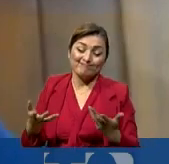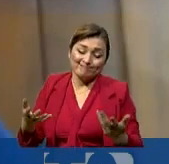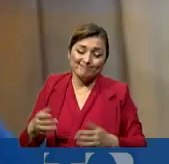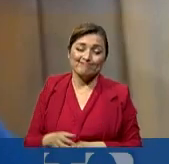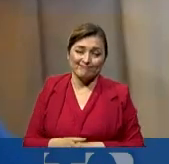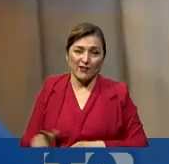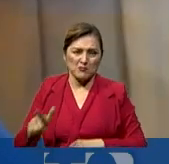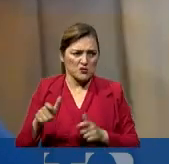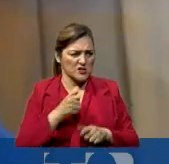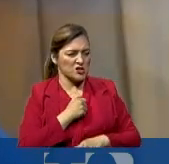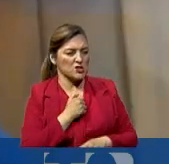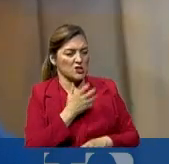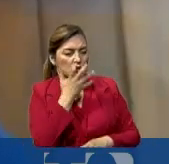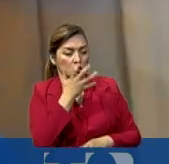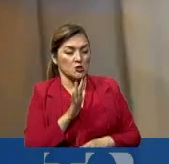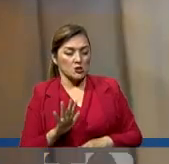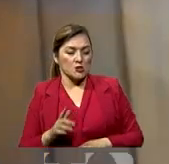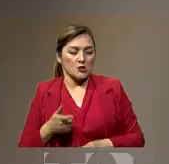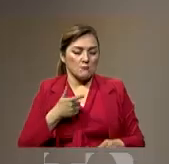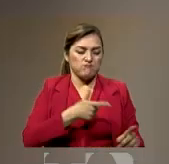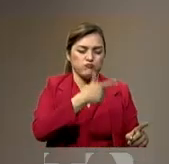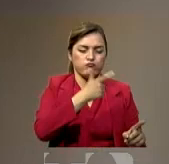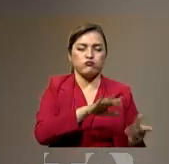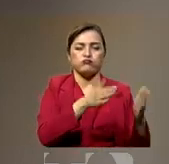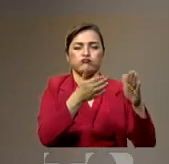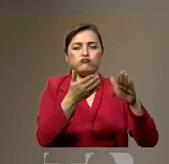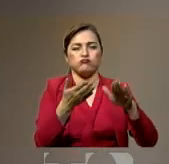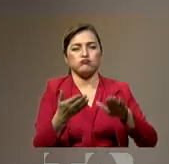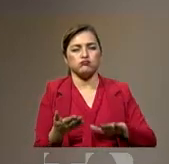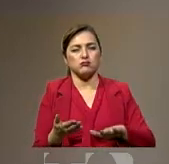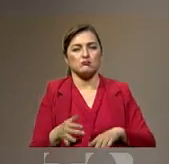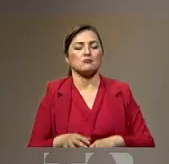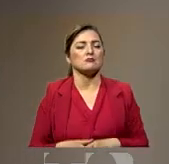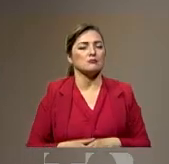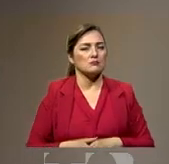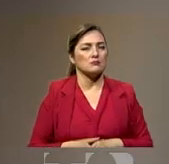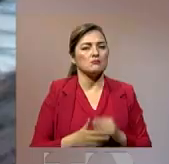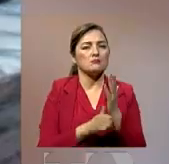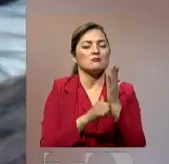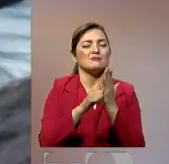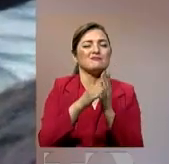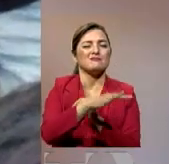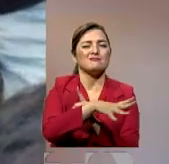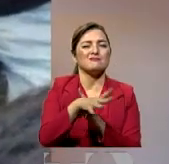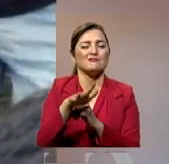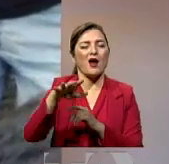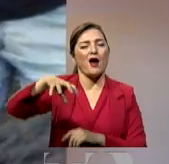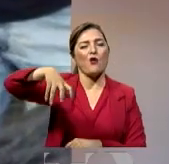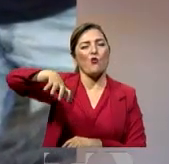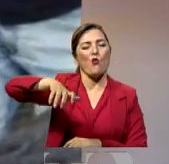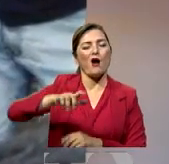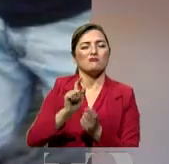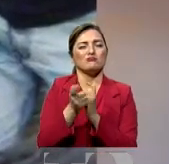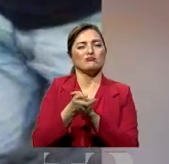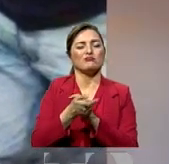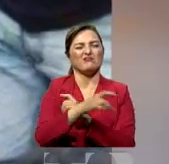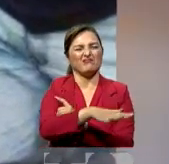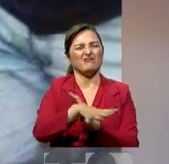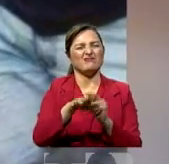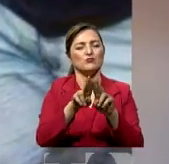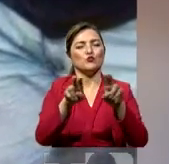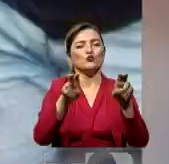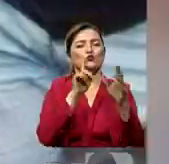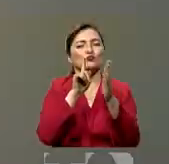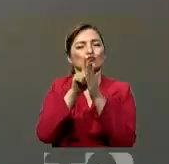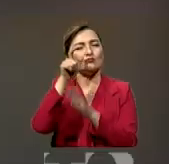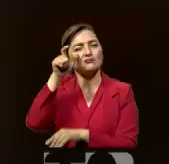de las personas de esta zona. Tras la muerte del animal, el Ministerio de Ambiente, Agua y Transición Ecológica presentó una denuncia